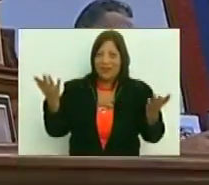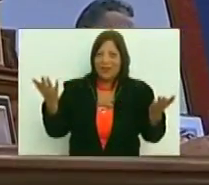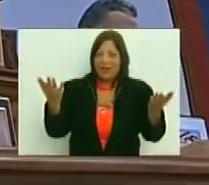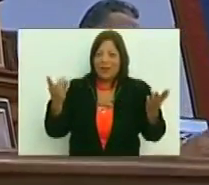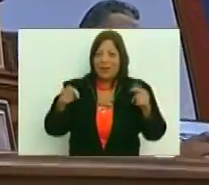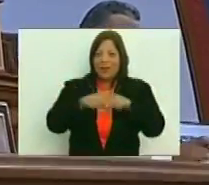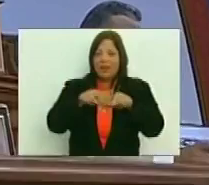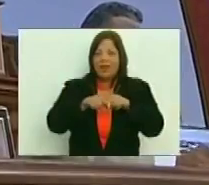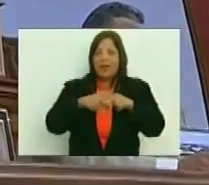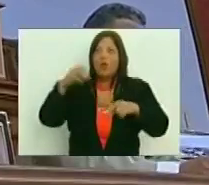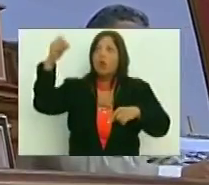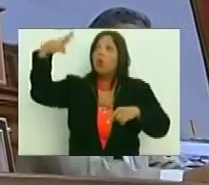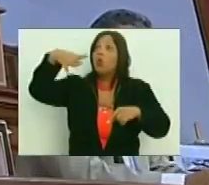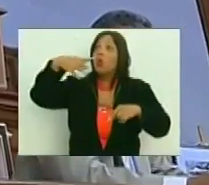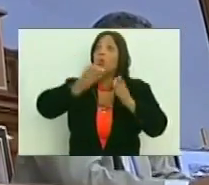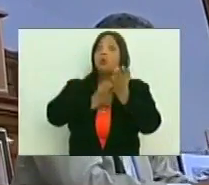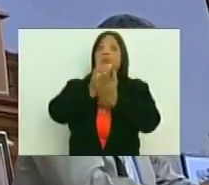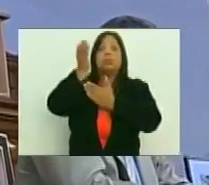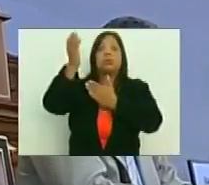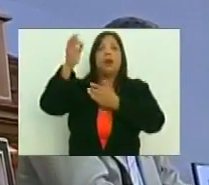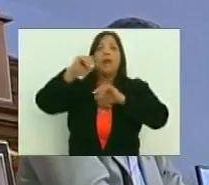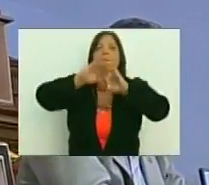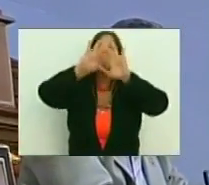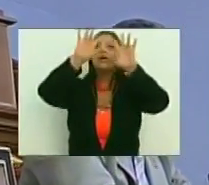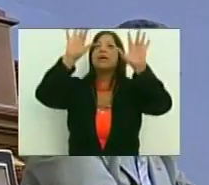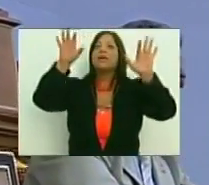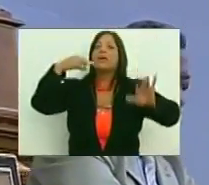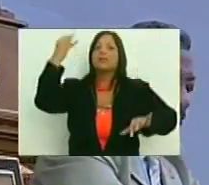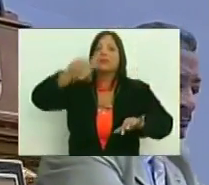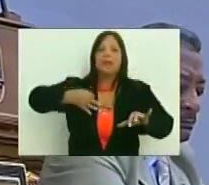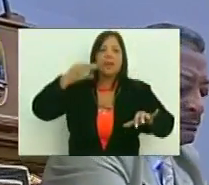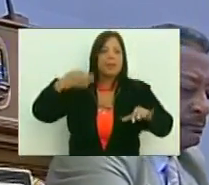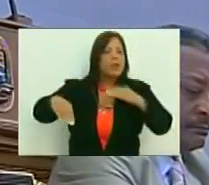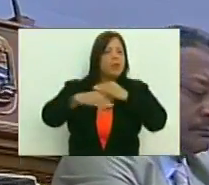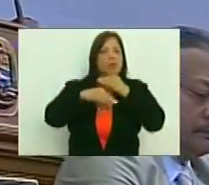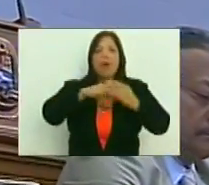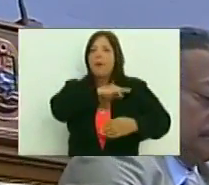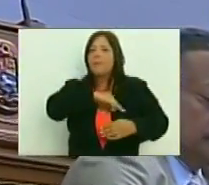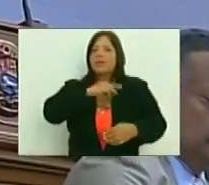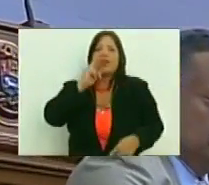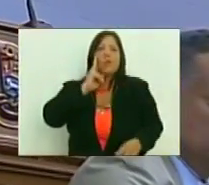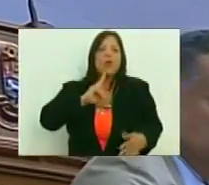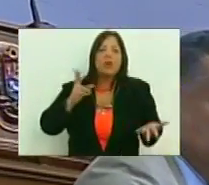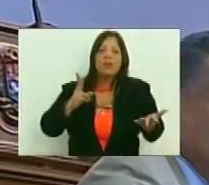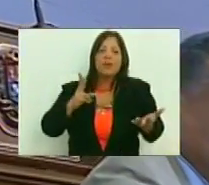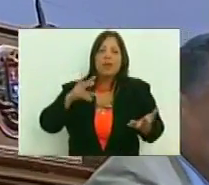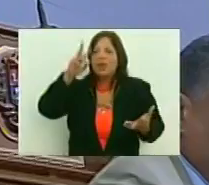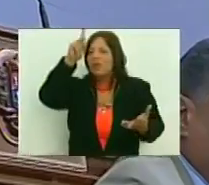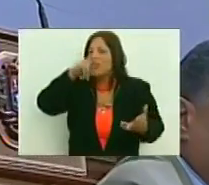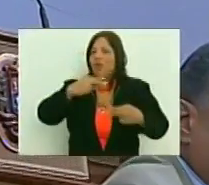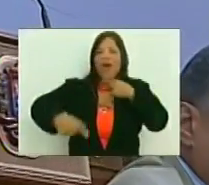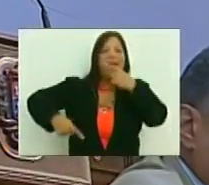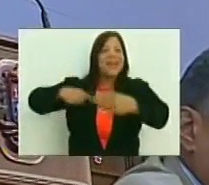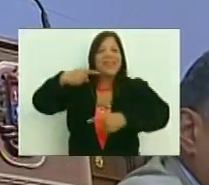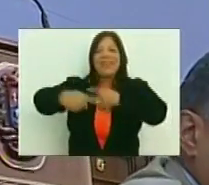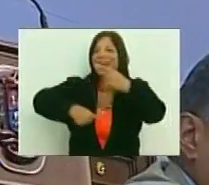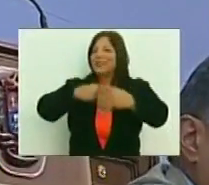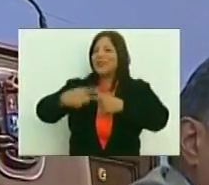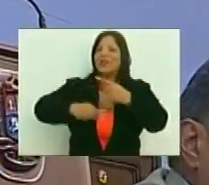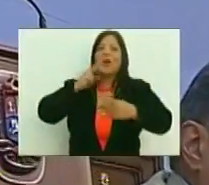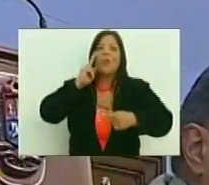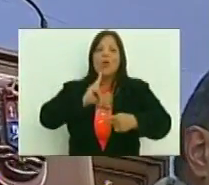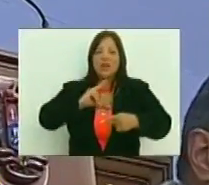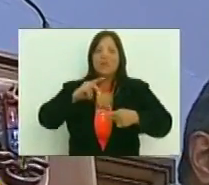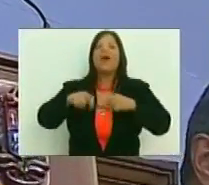que son una luz eterna y que brillará por siempre. Así es la misión de Bolívar. Y todas las generaciones a la muerte de